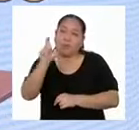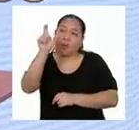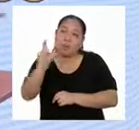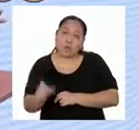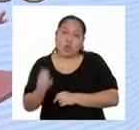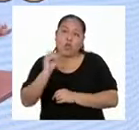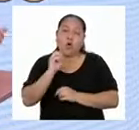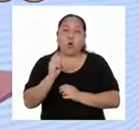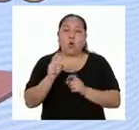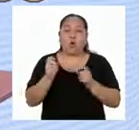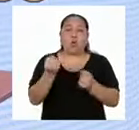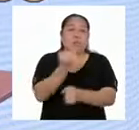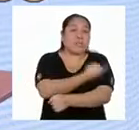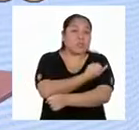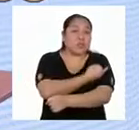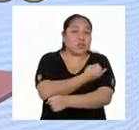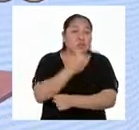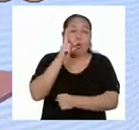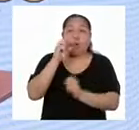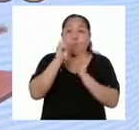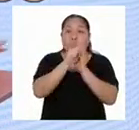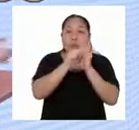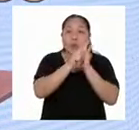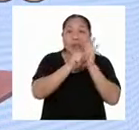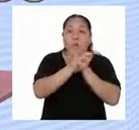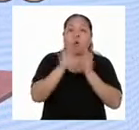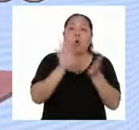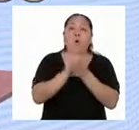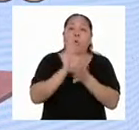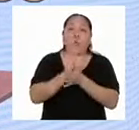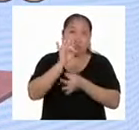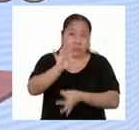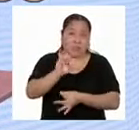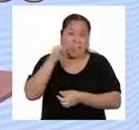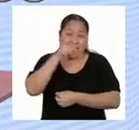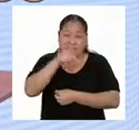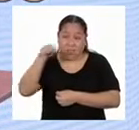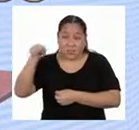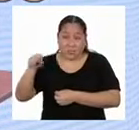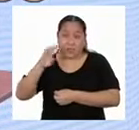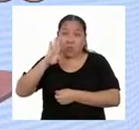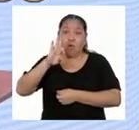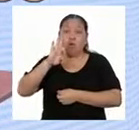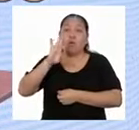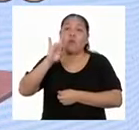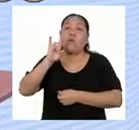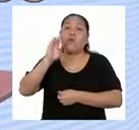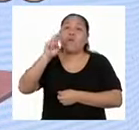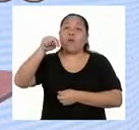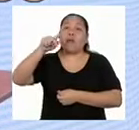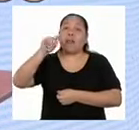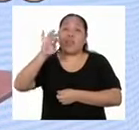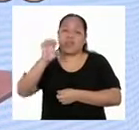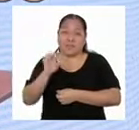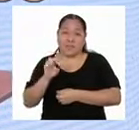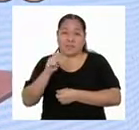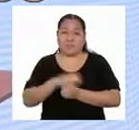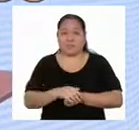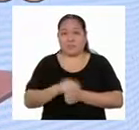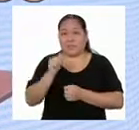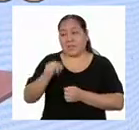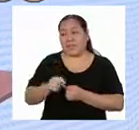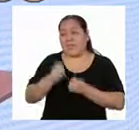persona, una institución, un video o un documento escrito, entre otros. Mientras que algo puede equivaler a